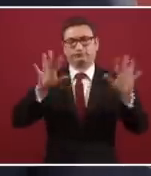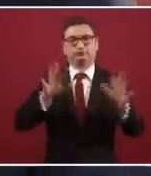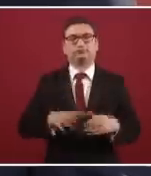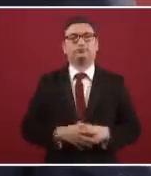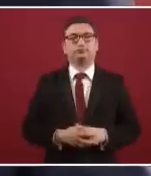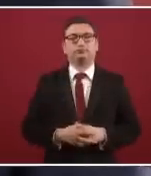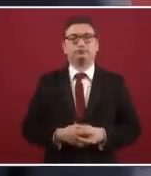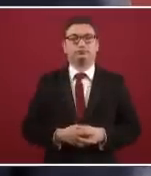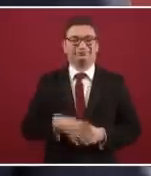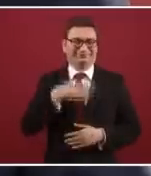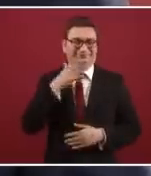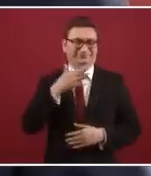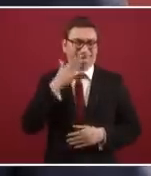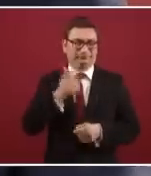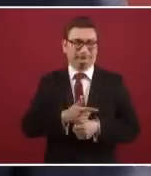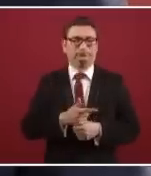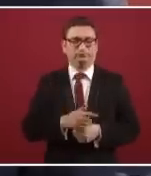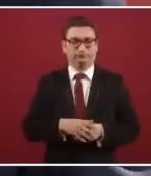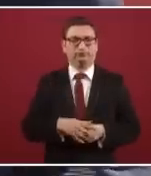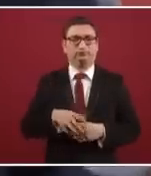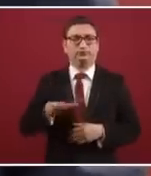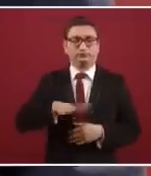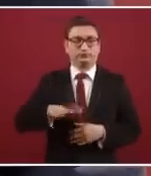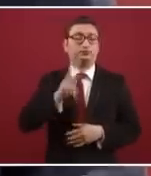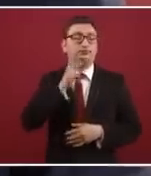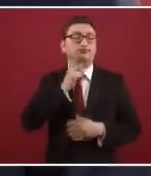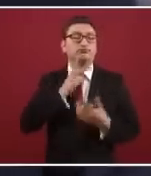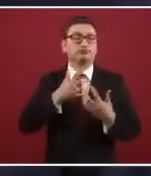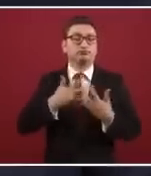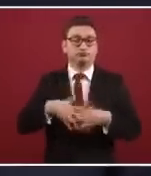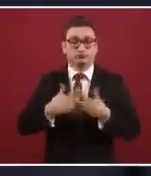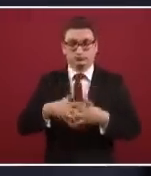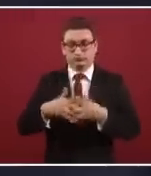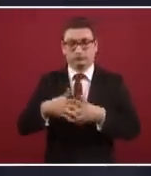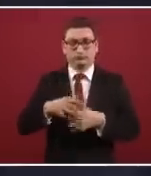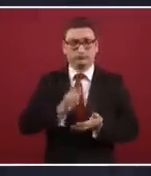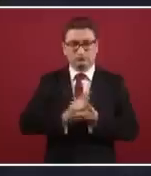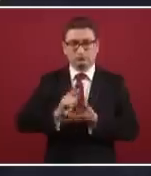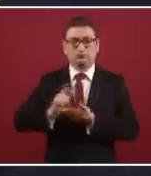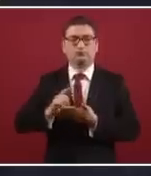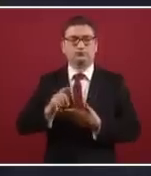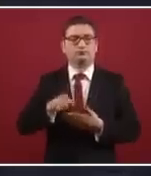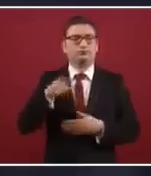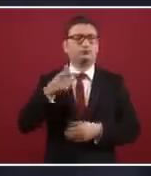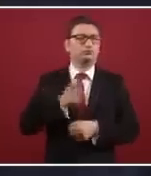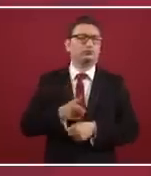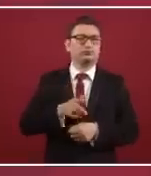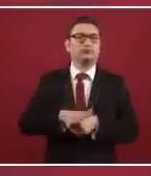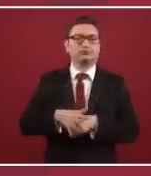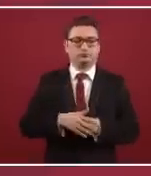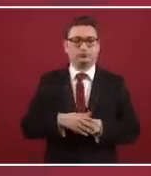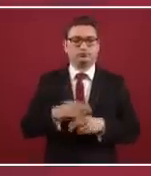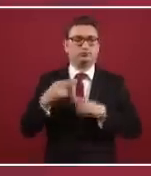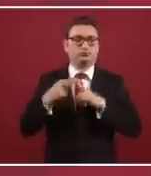de corrupción en las refinerías es que en 15